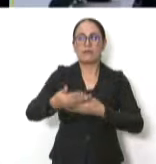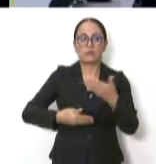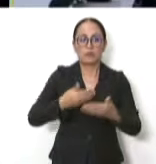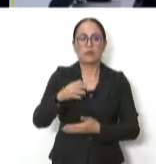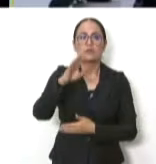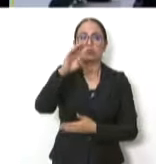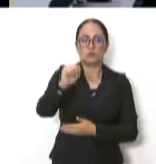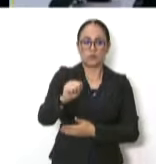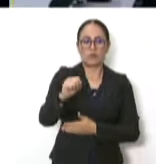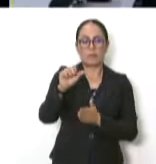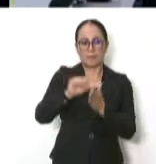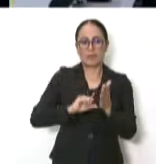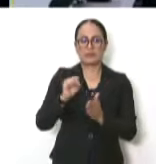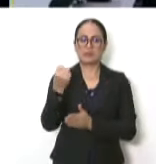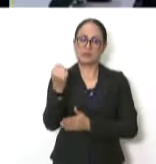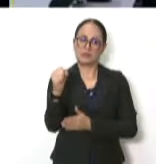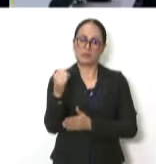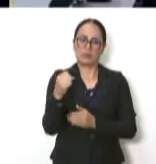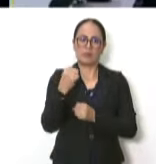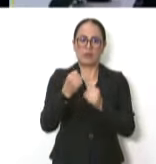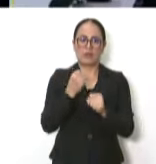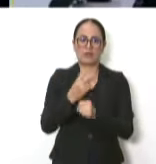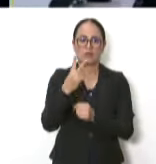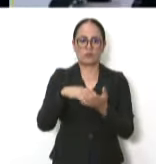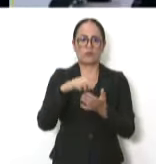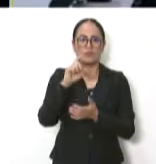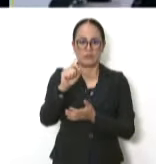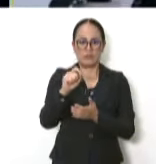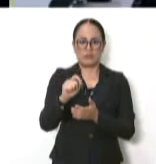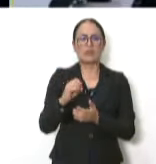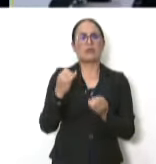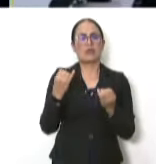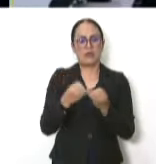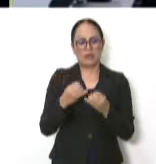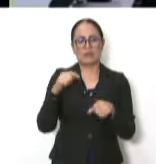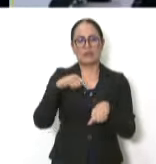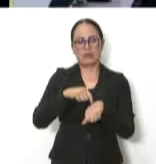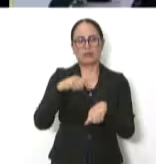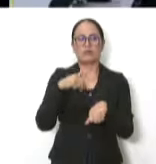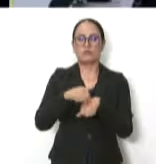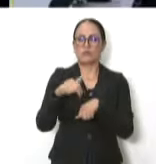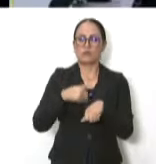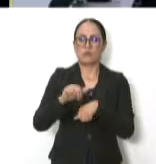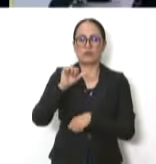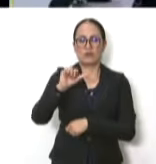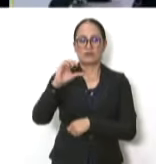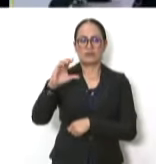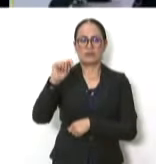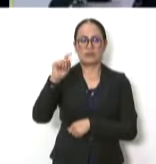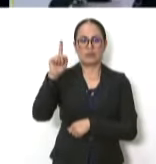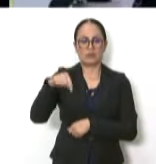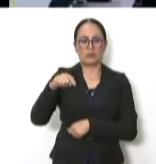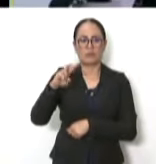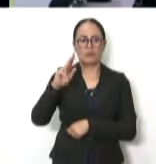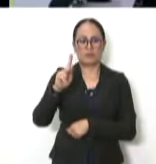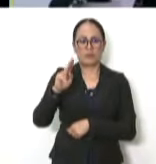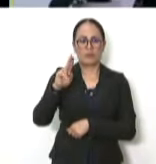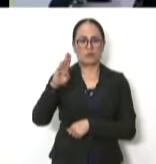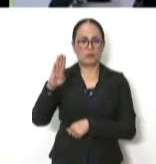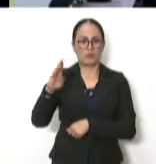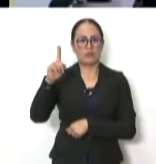9 de septiembre del año en curso, inclusive identificado con la clave